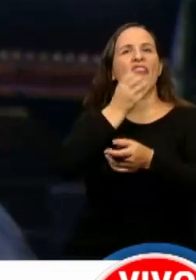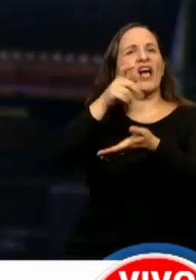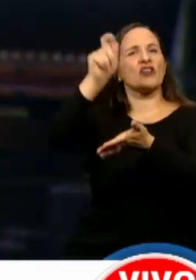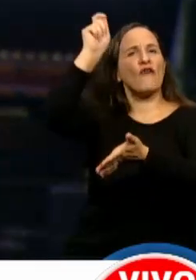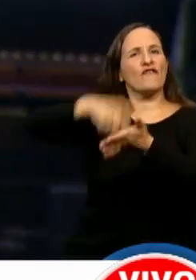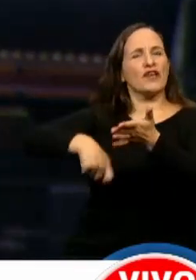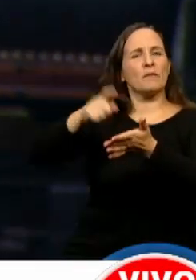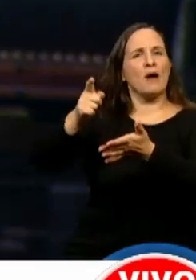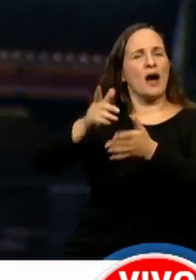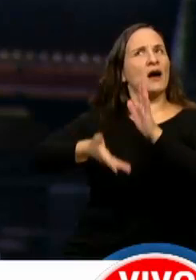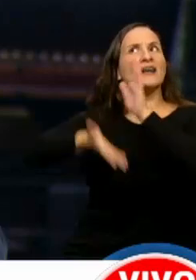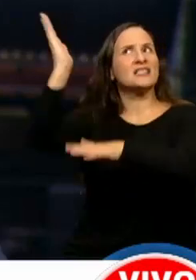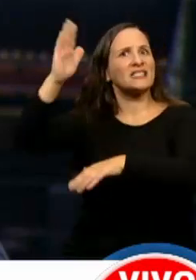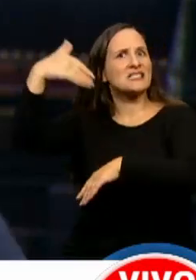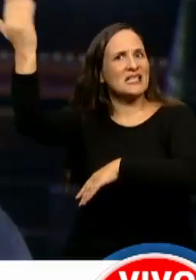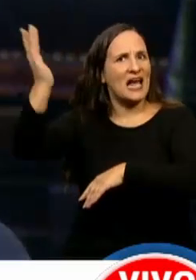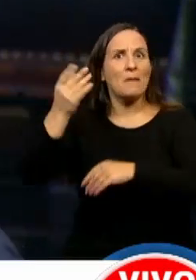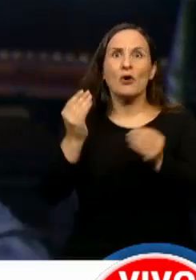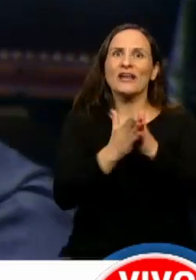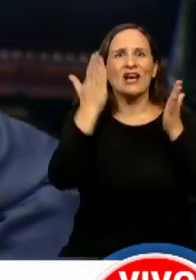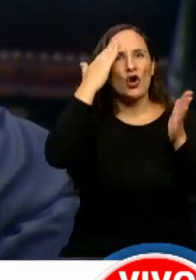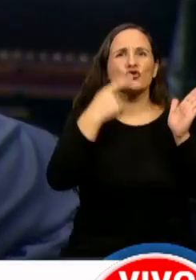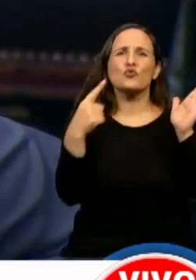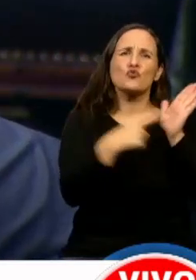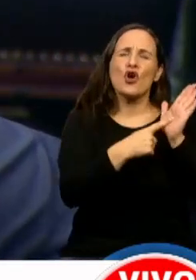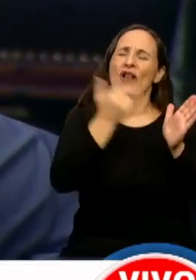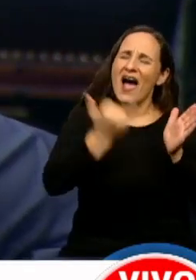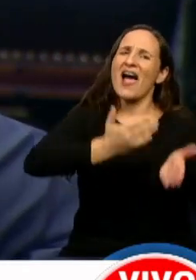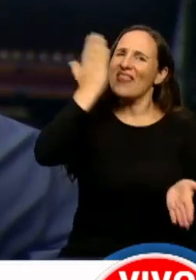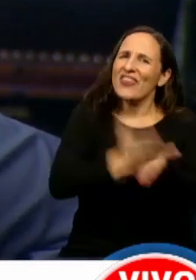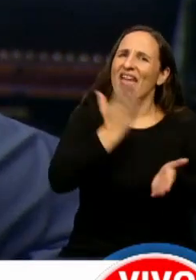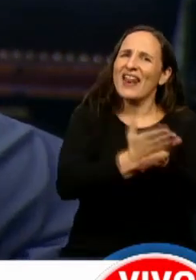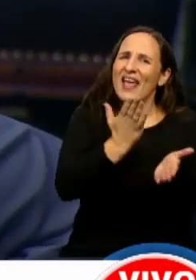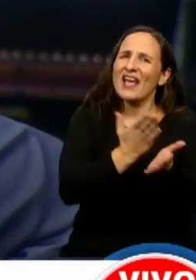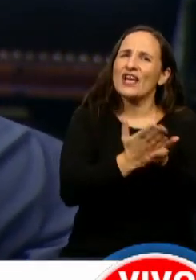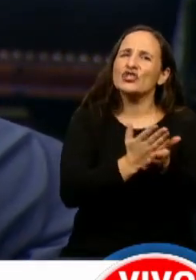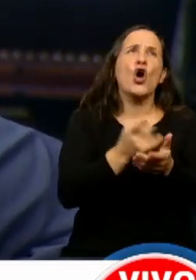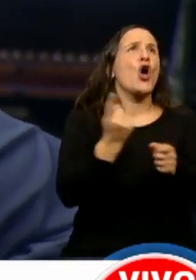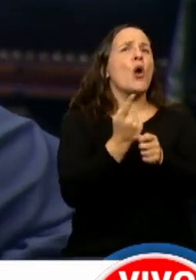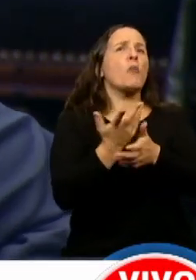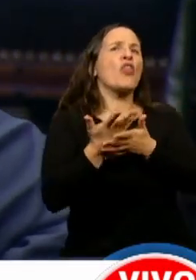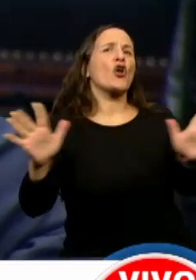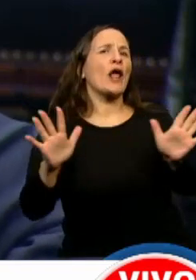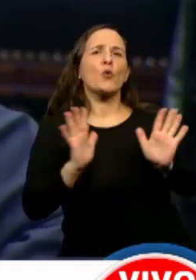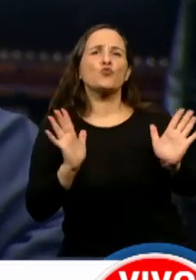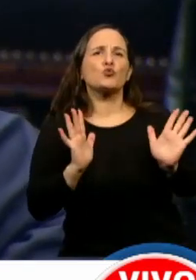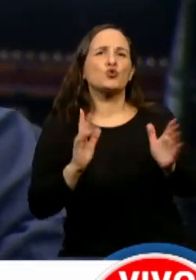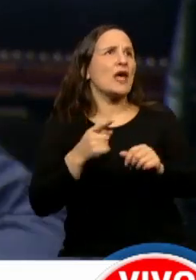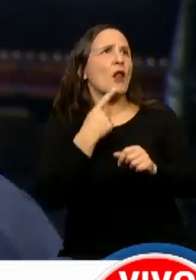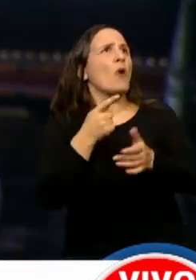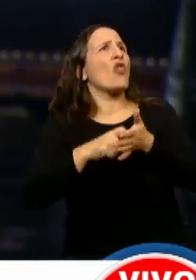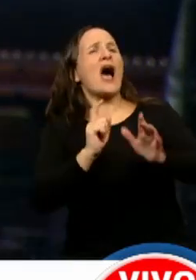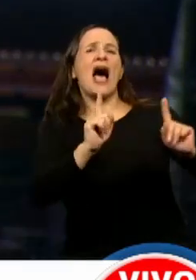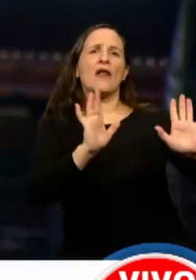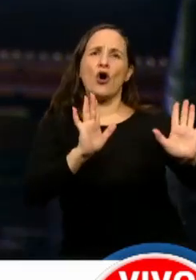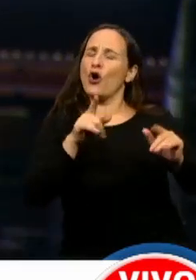declaración jurada, porque la Constitución establece derechos que no son renunciables, que son irrenunciables y